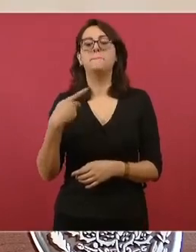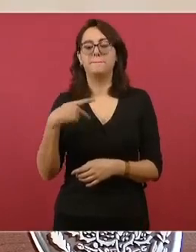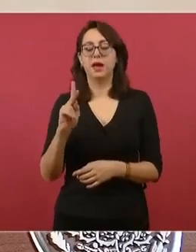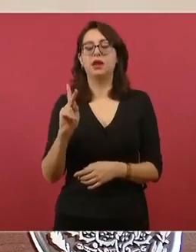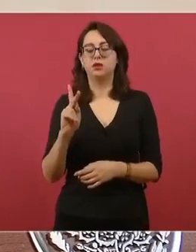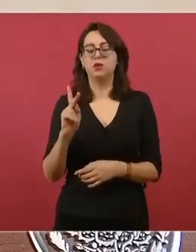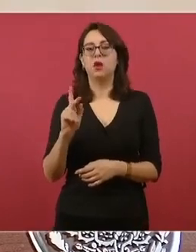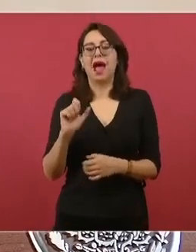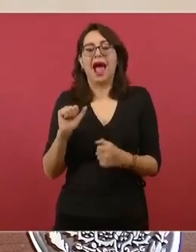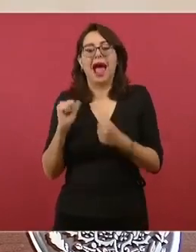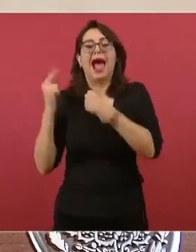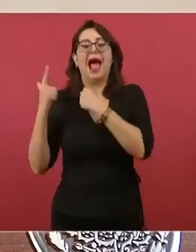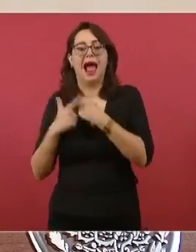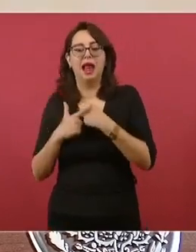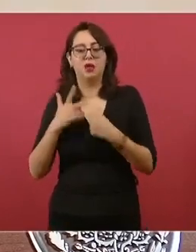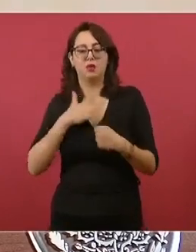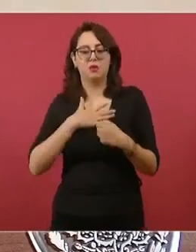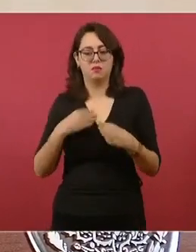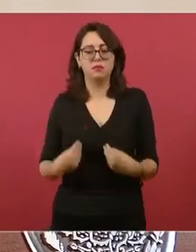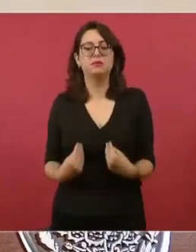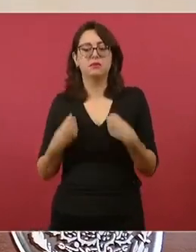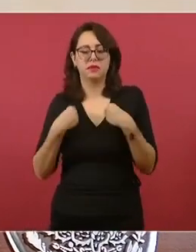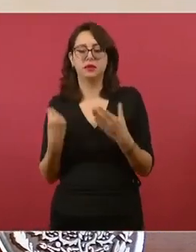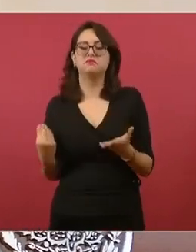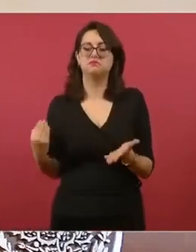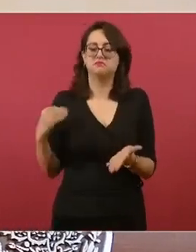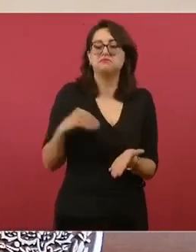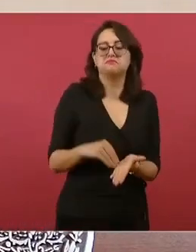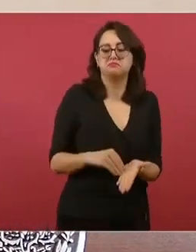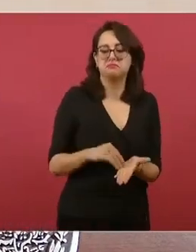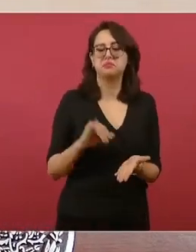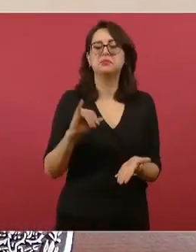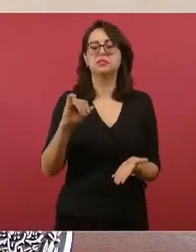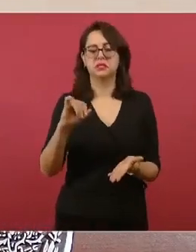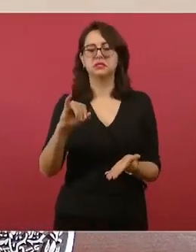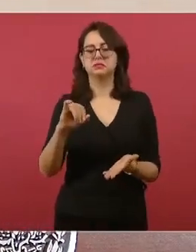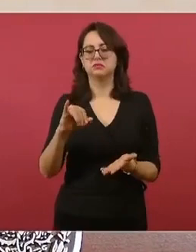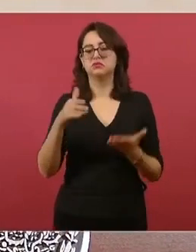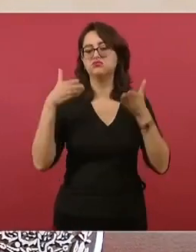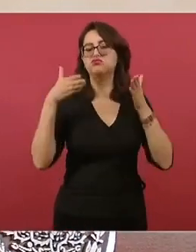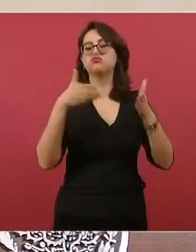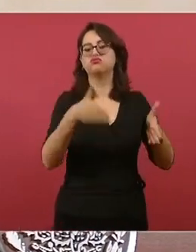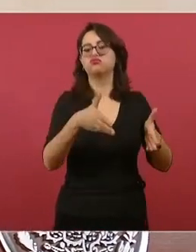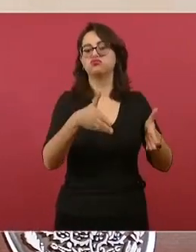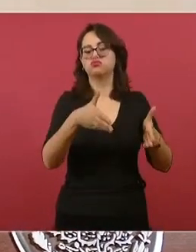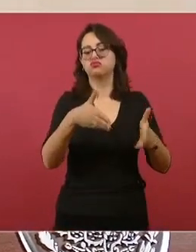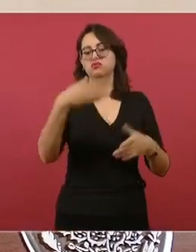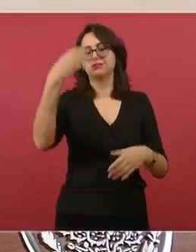finales, tiene que ver más con la experiencia política,